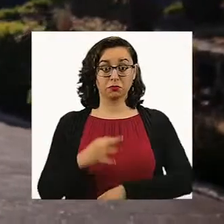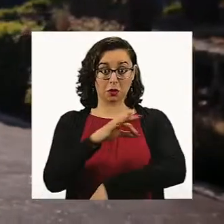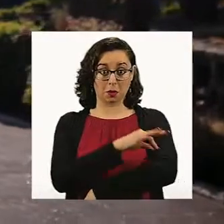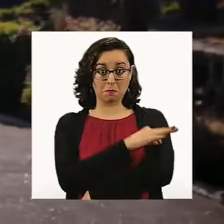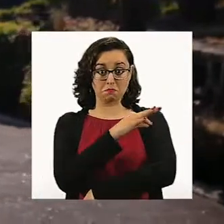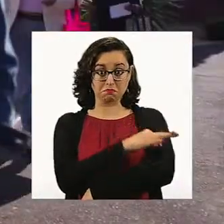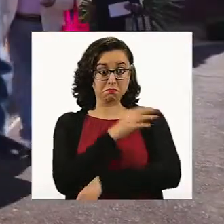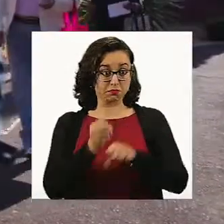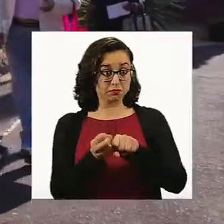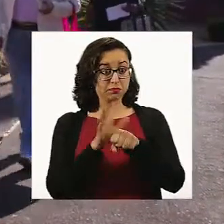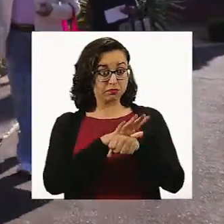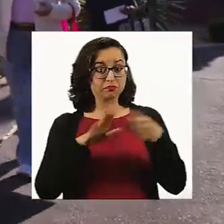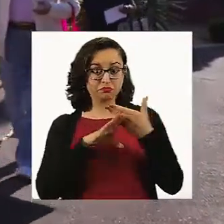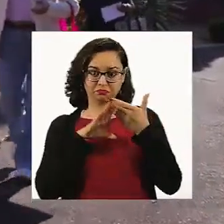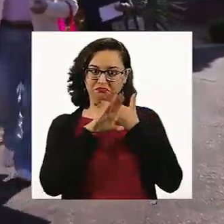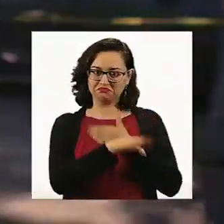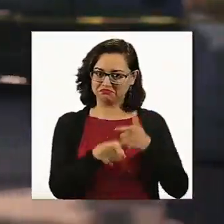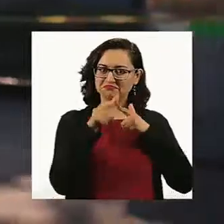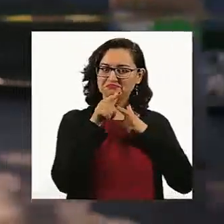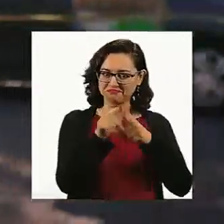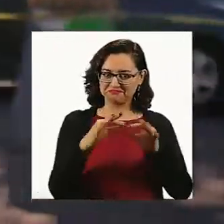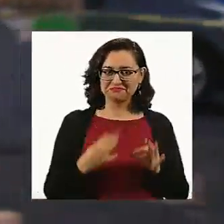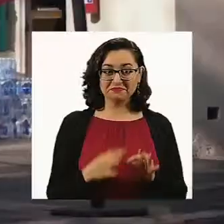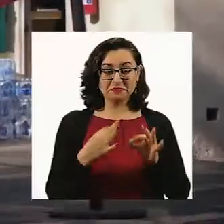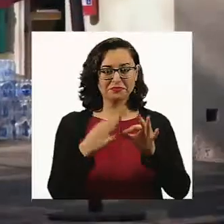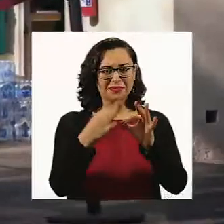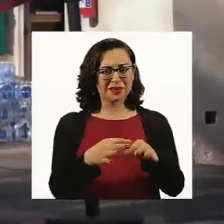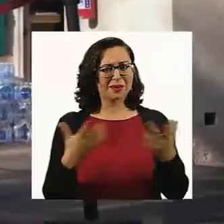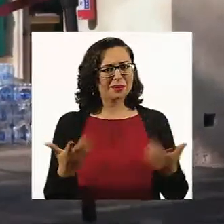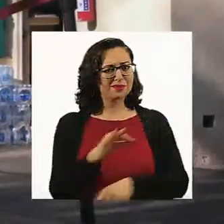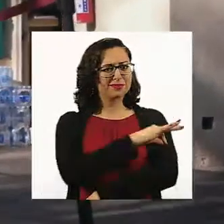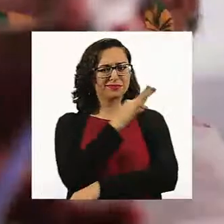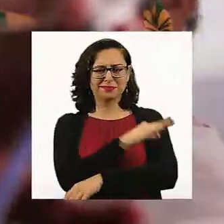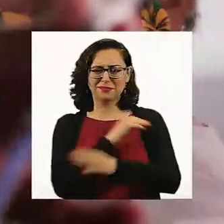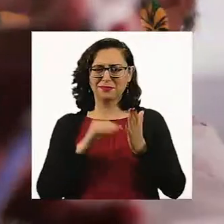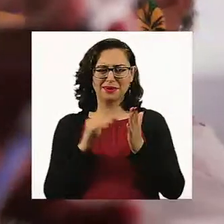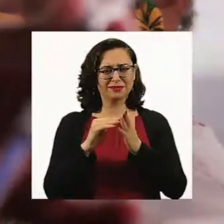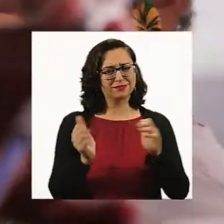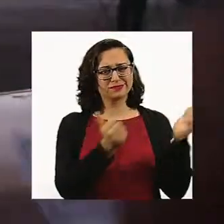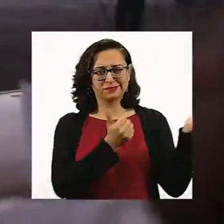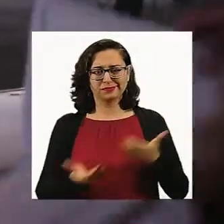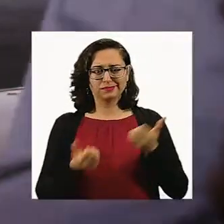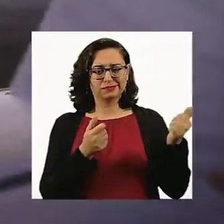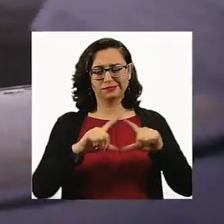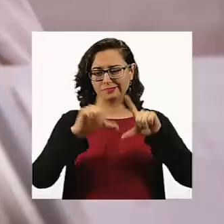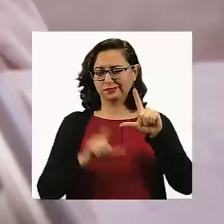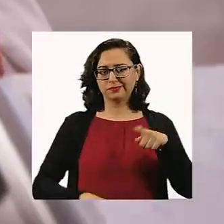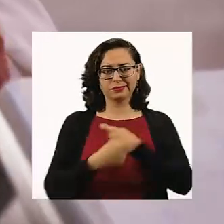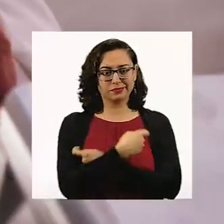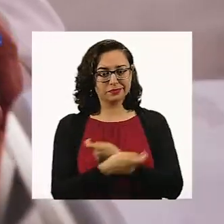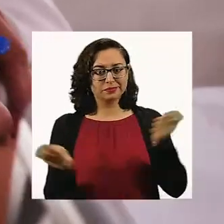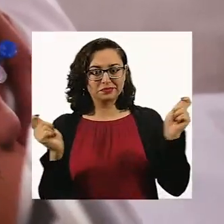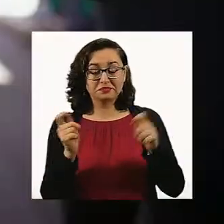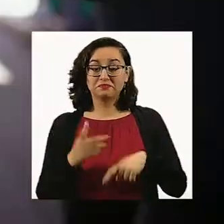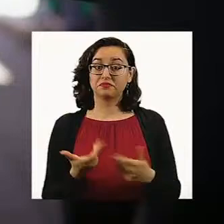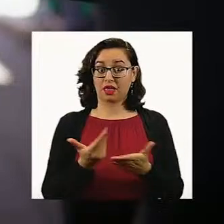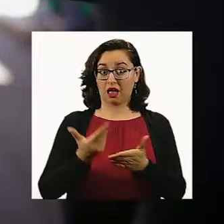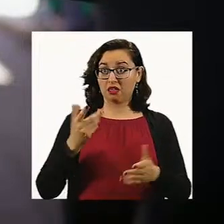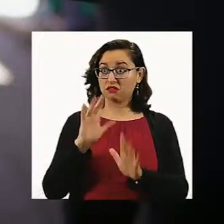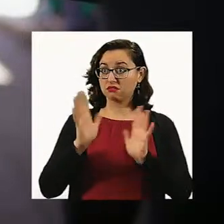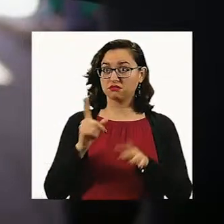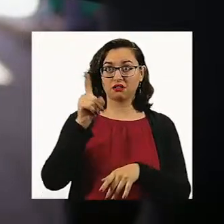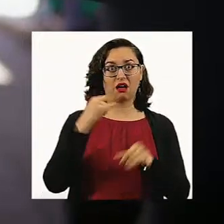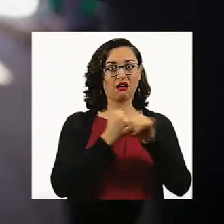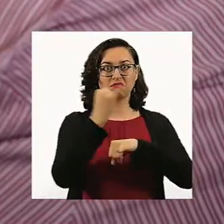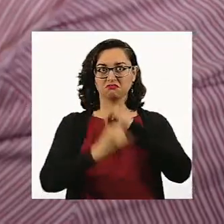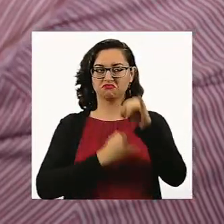La vacunación contra la COVID-19 sigue en marcha. Están llegando millones de dosis para todo el país. Las vacunas han sido aprobadas